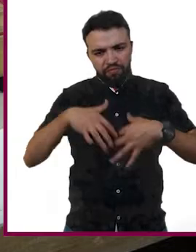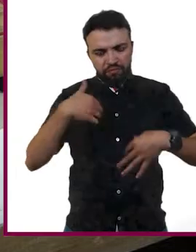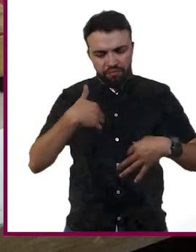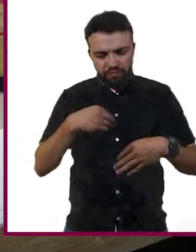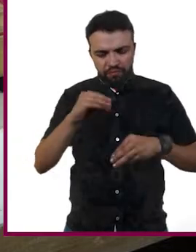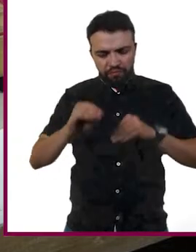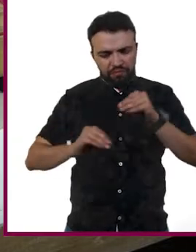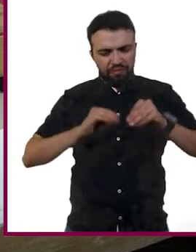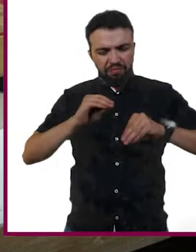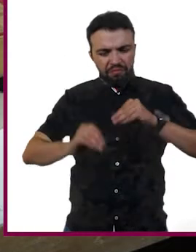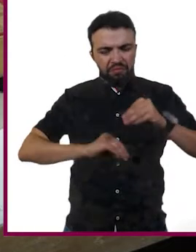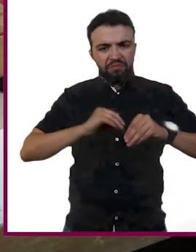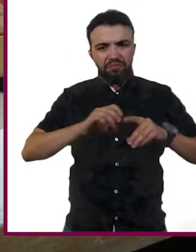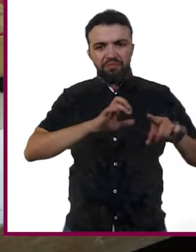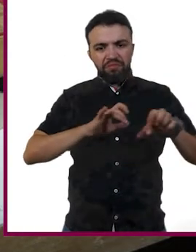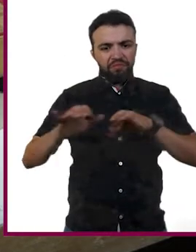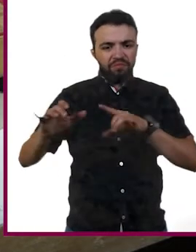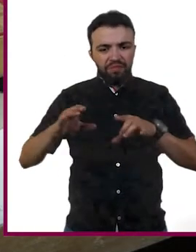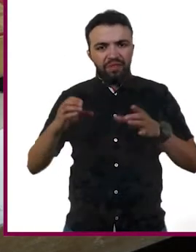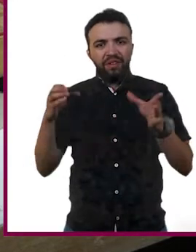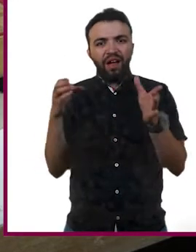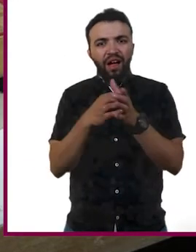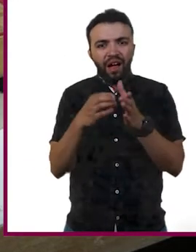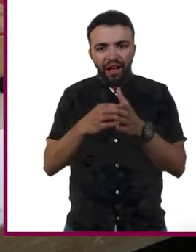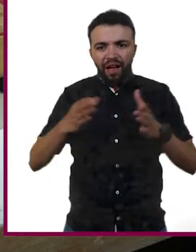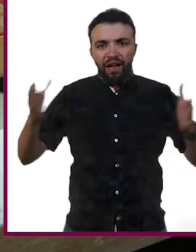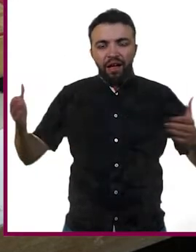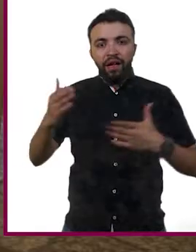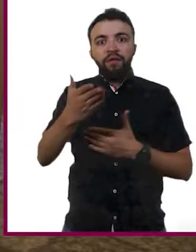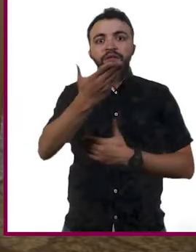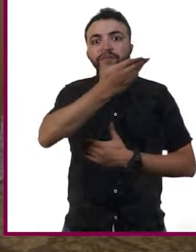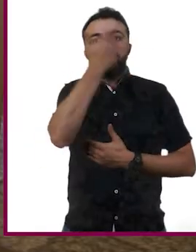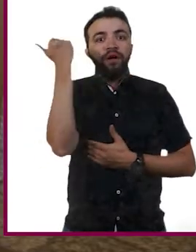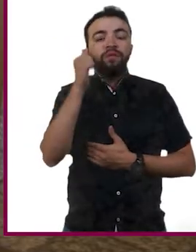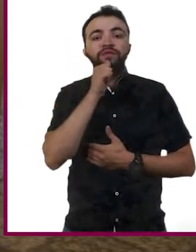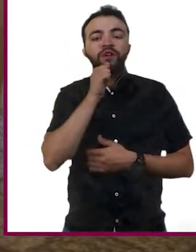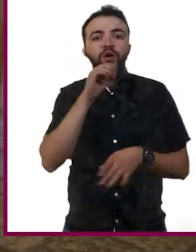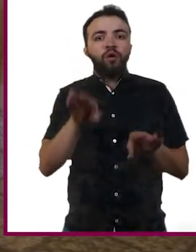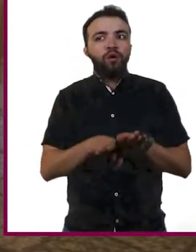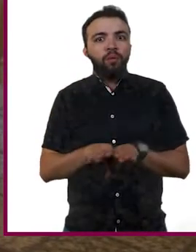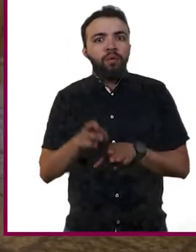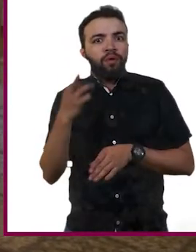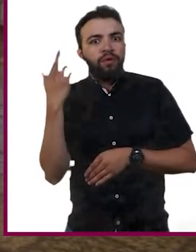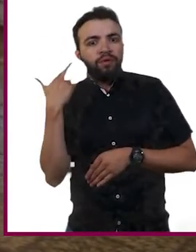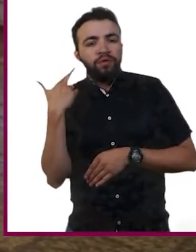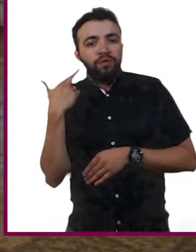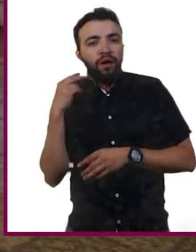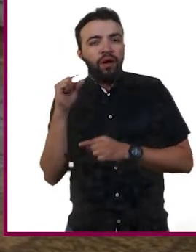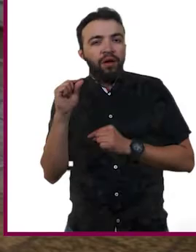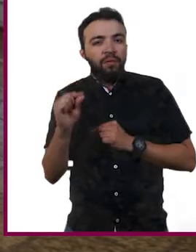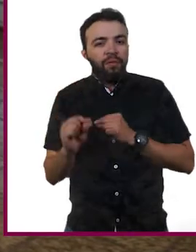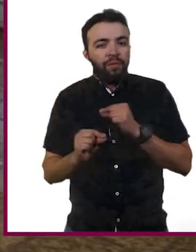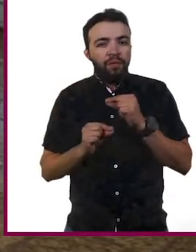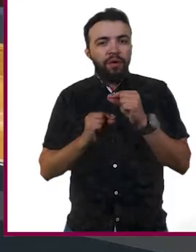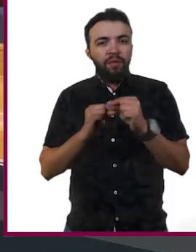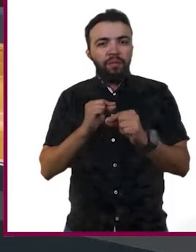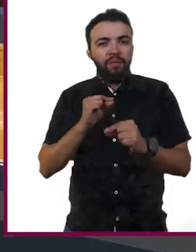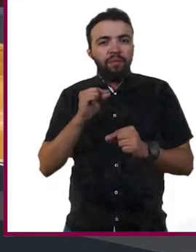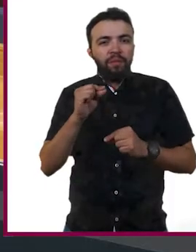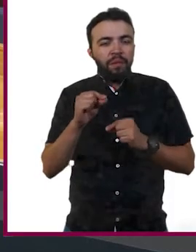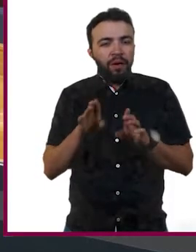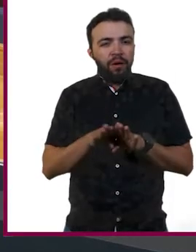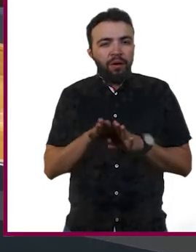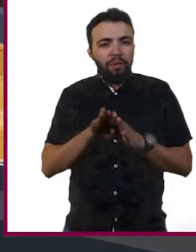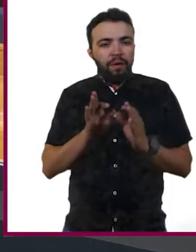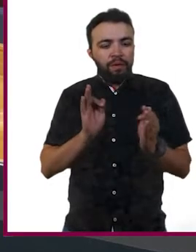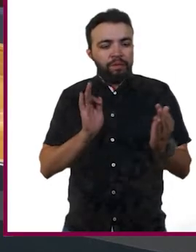instrumento, construyes un teclado, construyes la caja acústica y no sabes todavía cómo va a sonar. Poco a poco te vas acercando y es